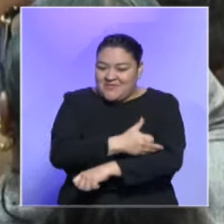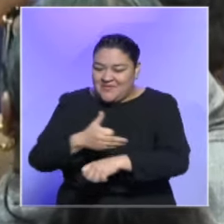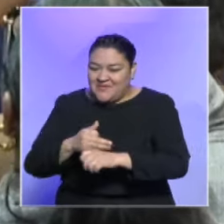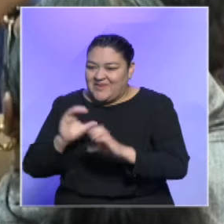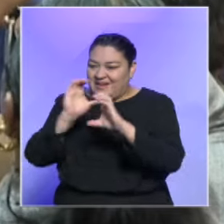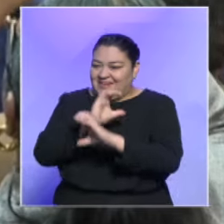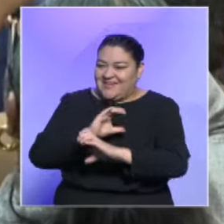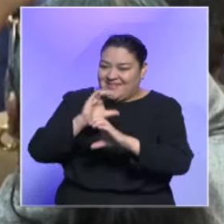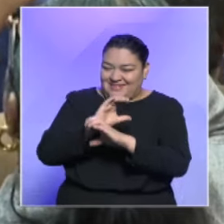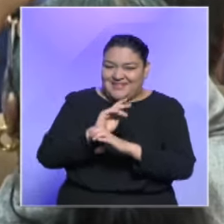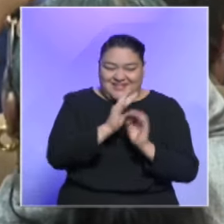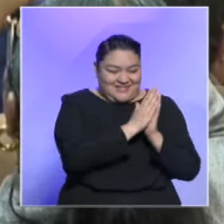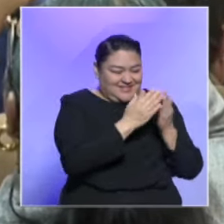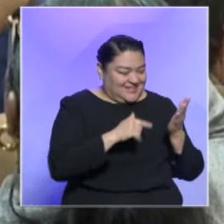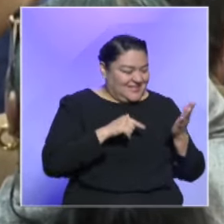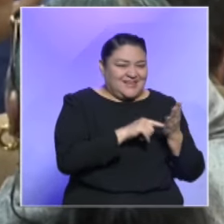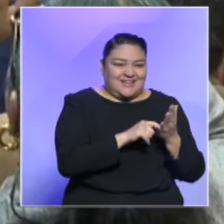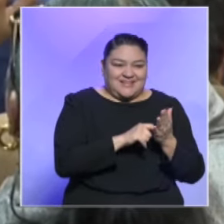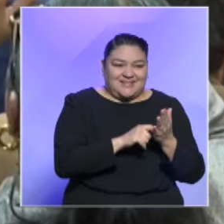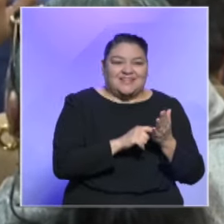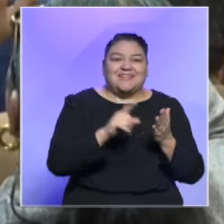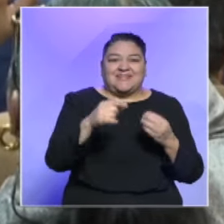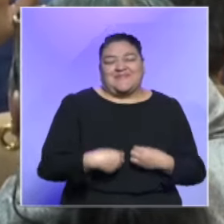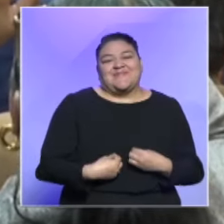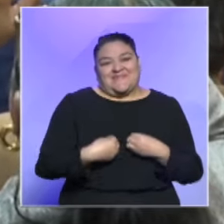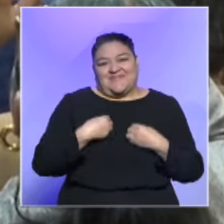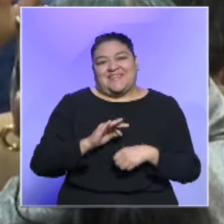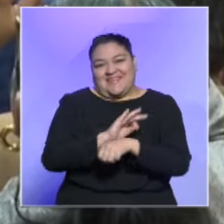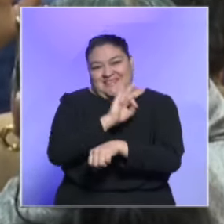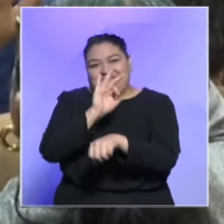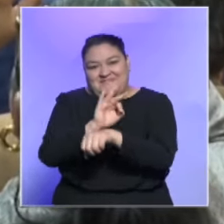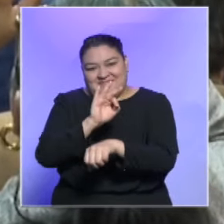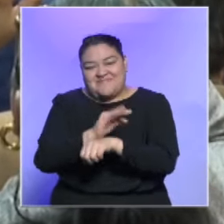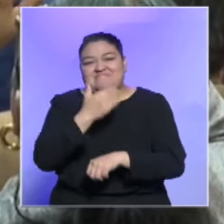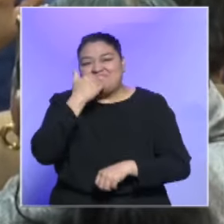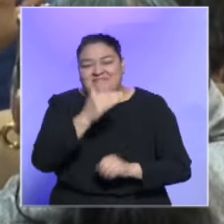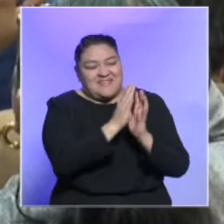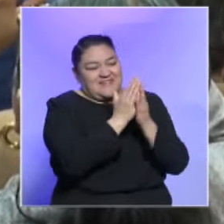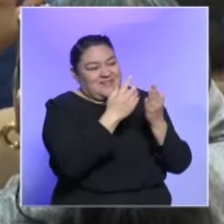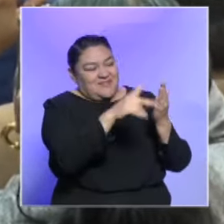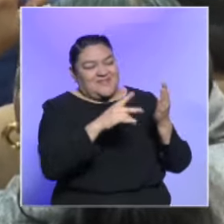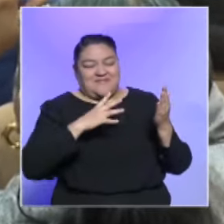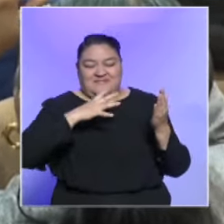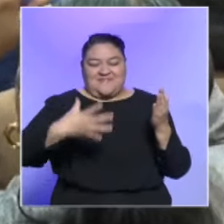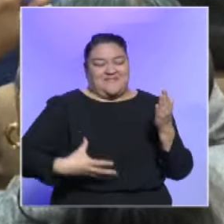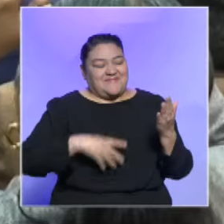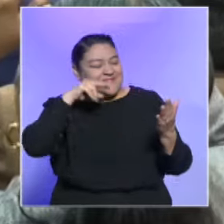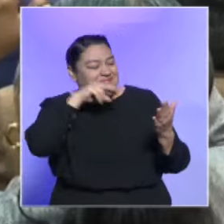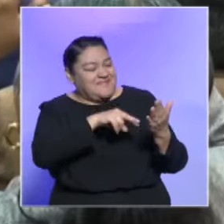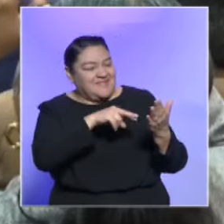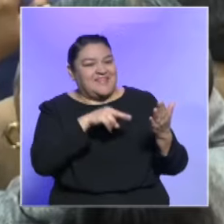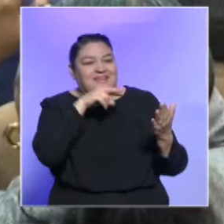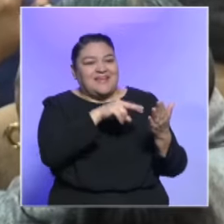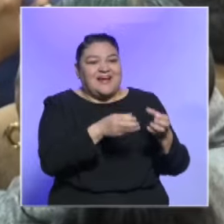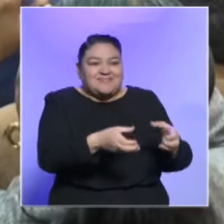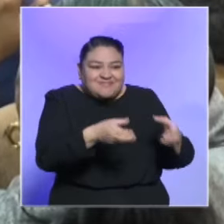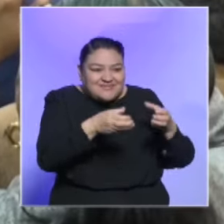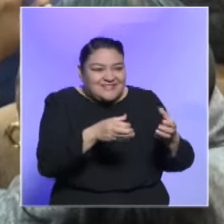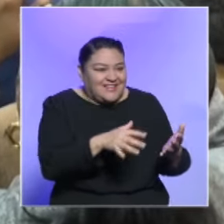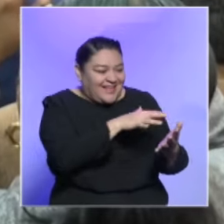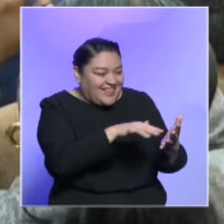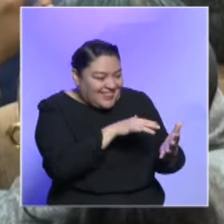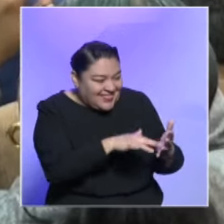me parece seguro les cambiará la vida. Eso, yo estoy muy orgulloso de tu libro. La verdad que cuando lo vi ya me iba a rajar porque es muy grande y no